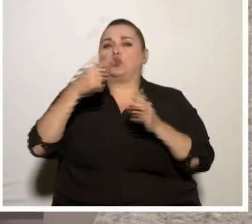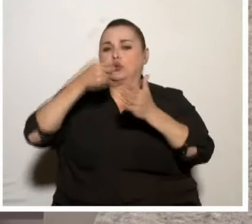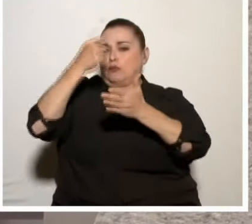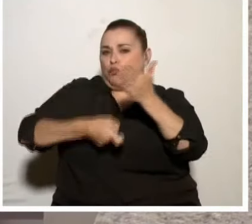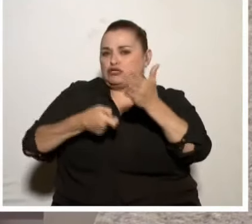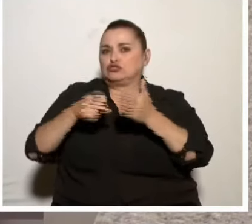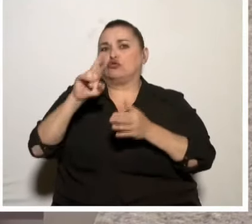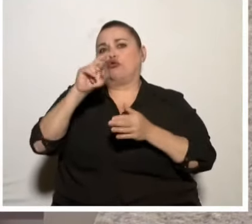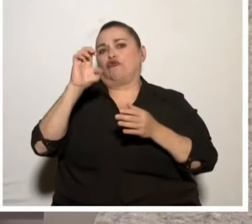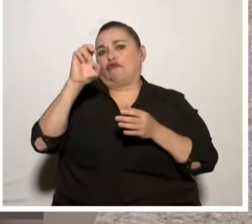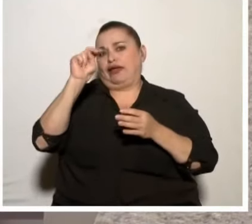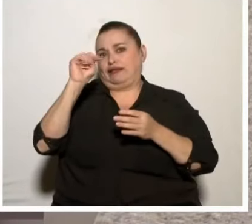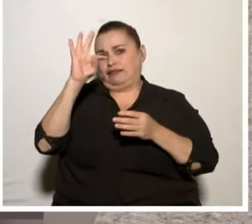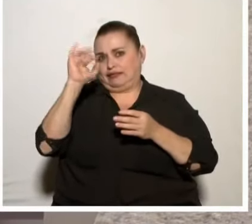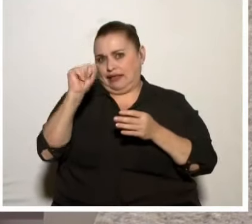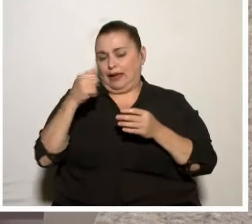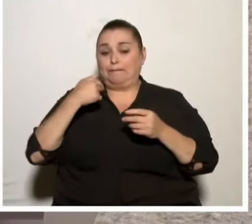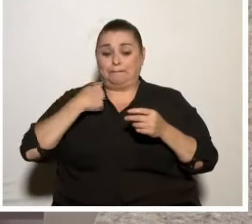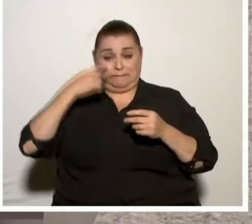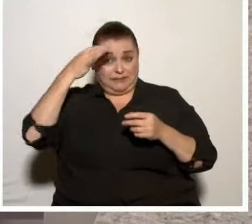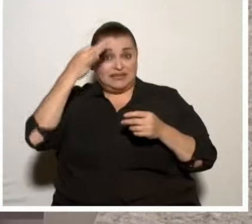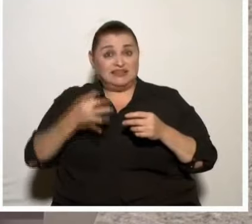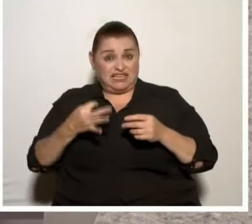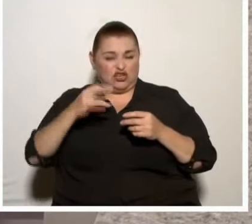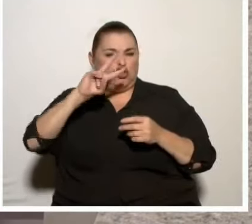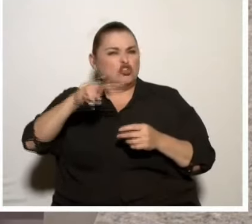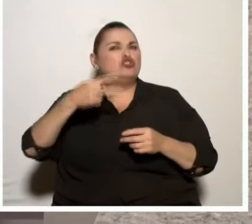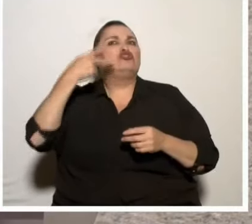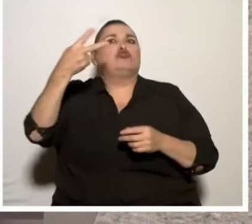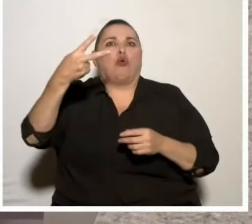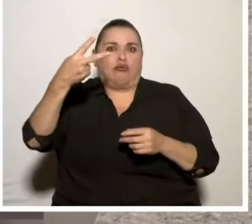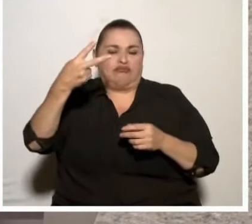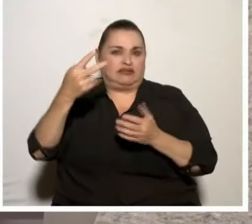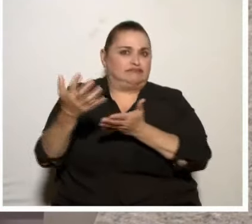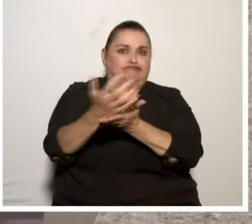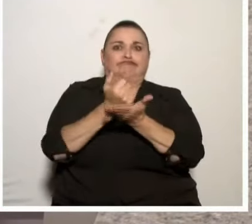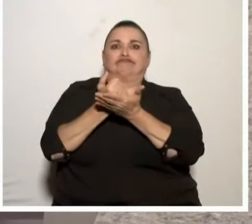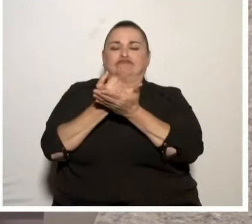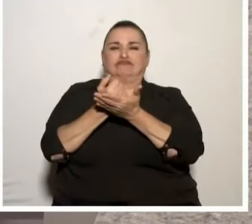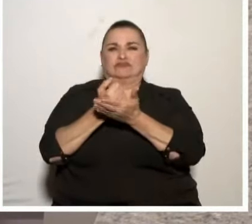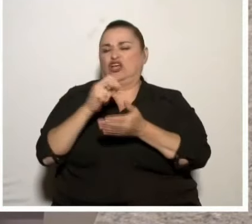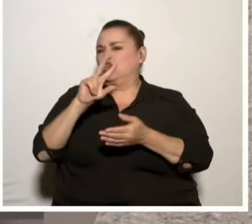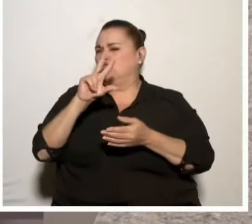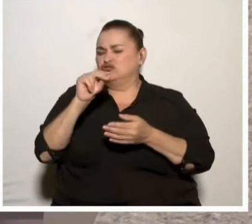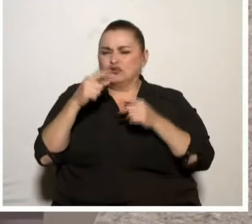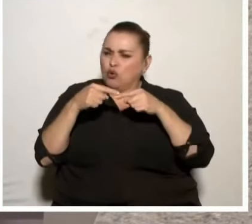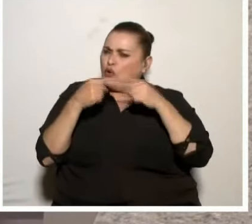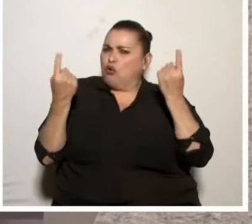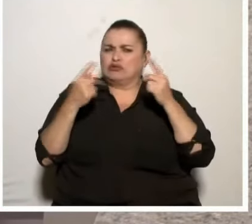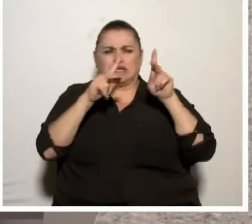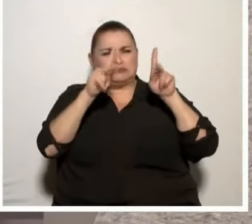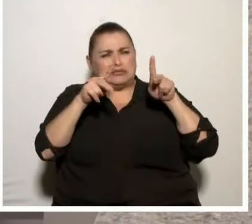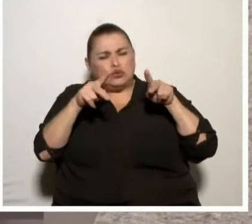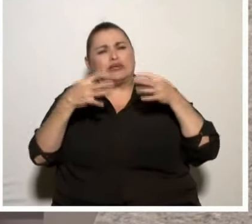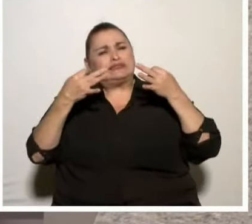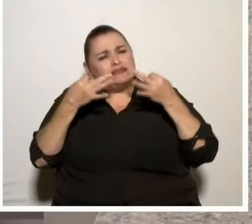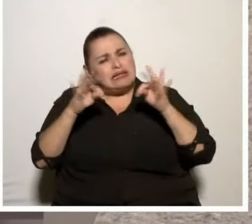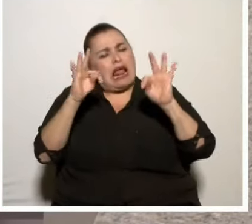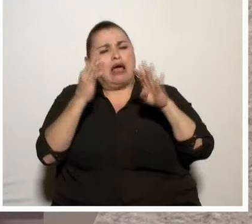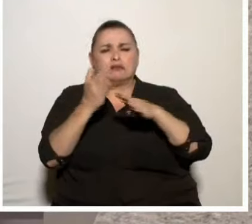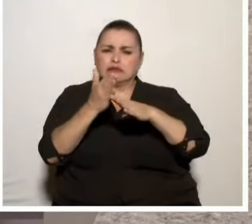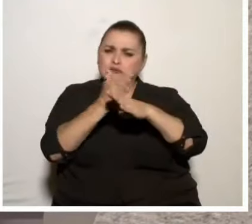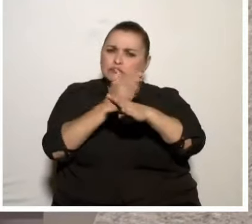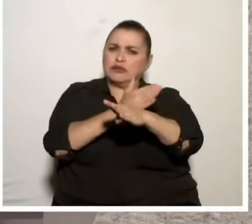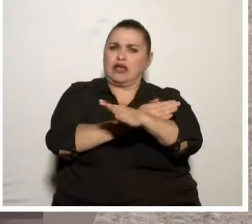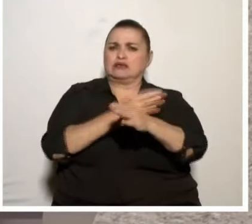mismo. En mi criterio, es doble intestación. Es una infamia contra la gente que está tratando de levantarse. Muchos